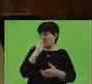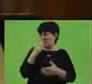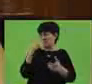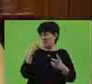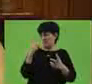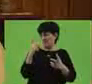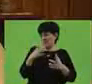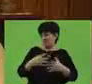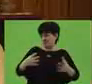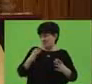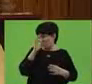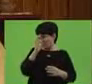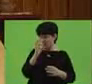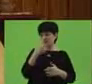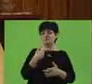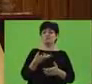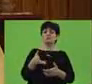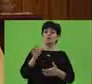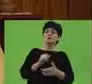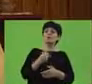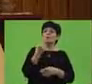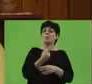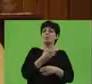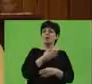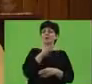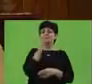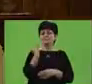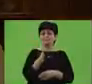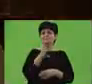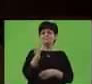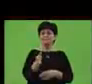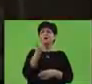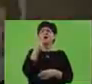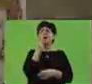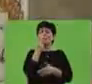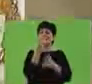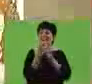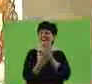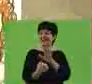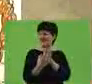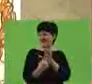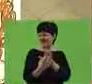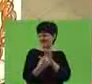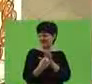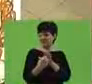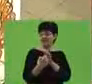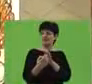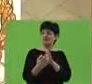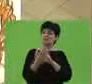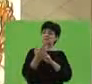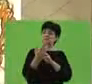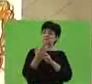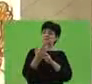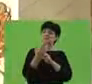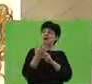Bueno, yo empecé a ir todos los días, una hora, y él me grababa. Hasta que se empezó a interesar.